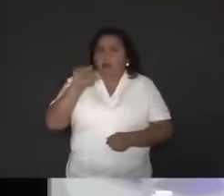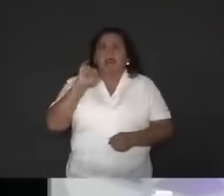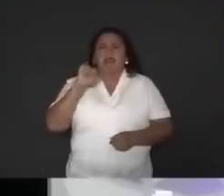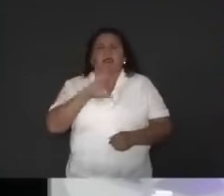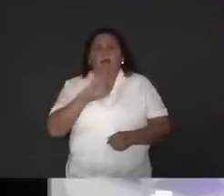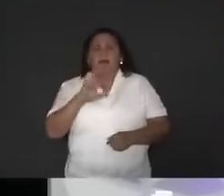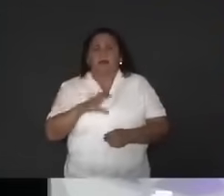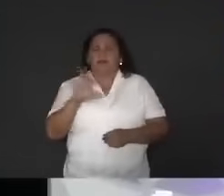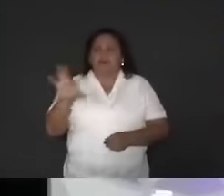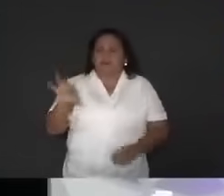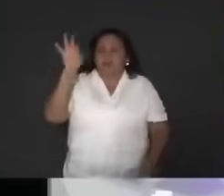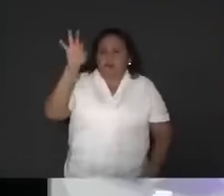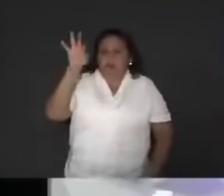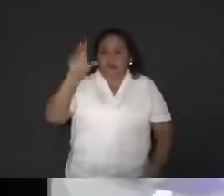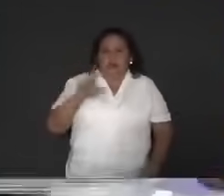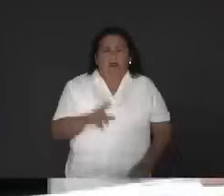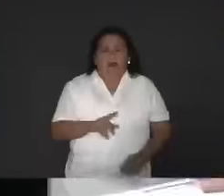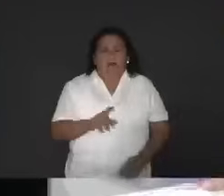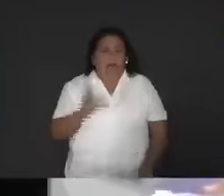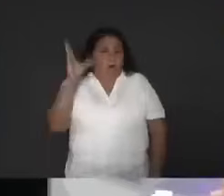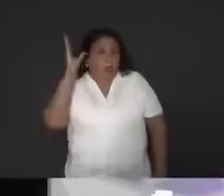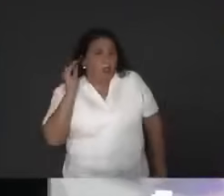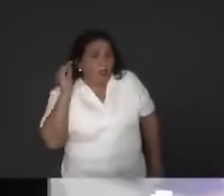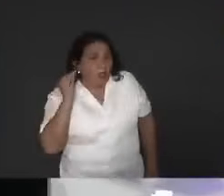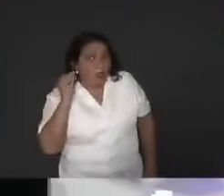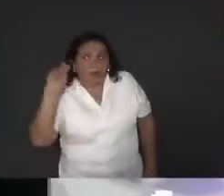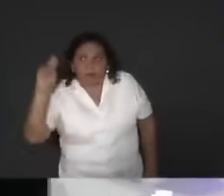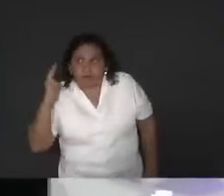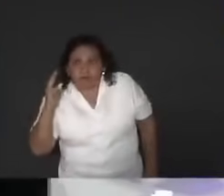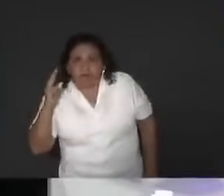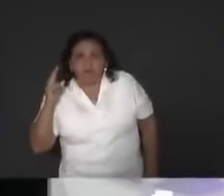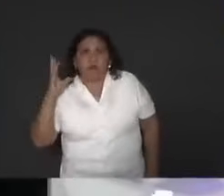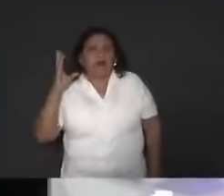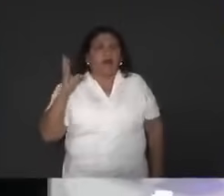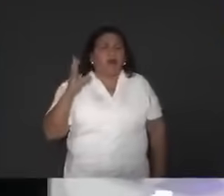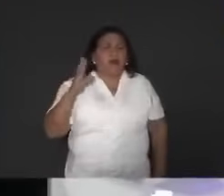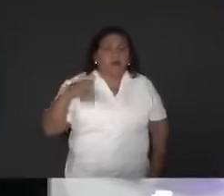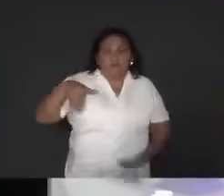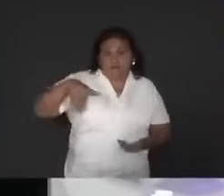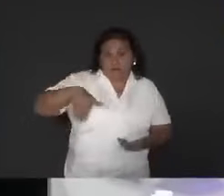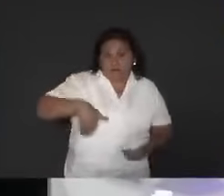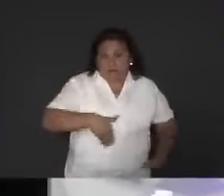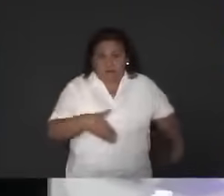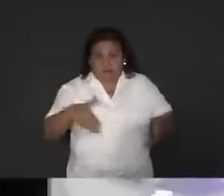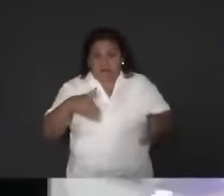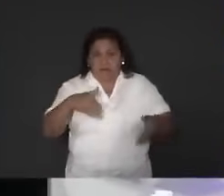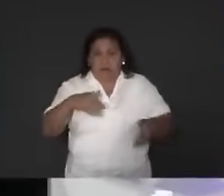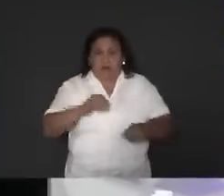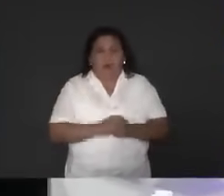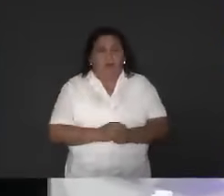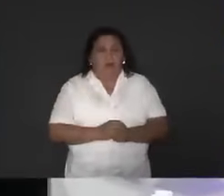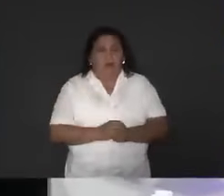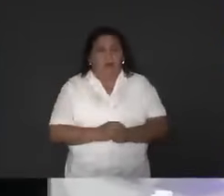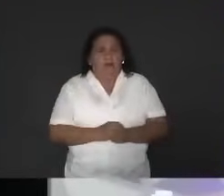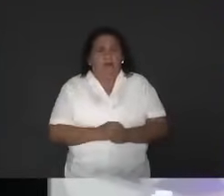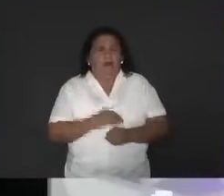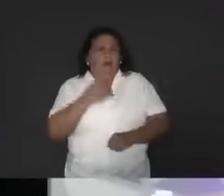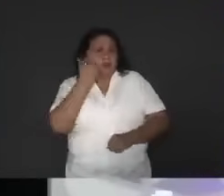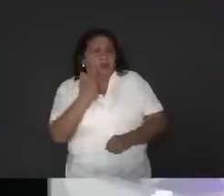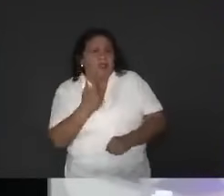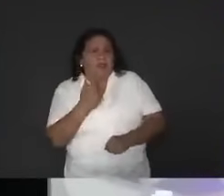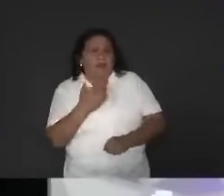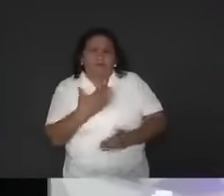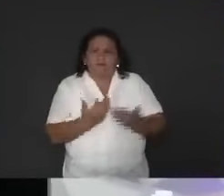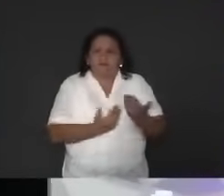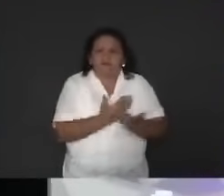de cerquita, en las universidades, en las calles, en mis recorridos. Quieren una nueva opción, quieren